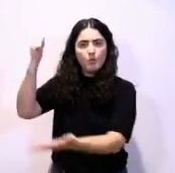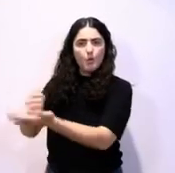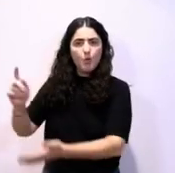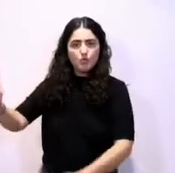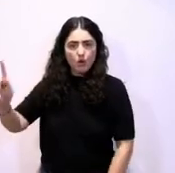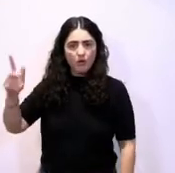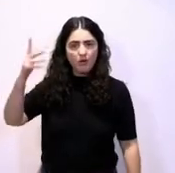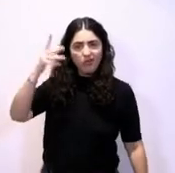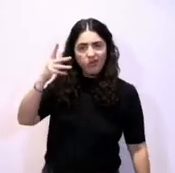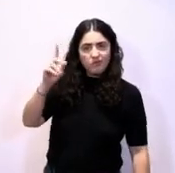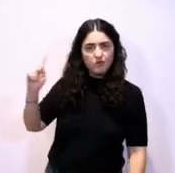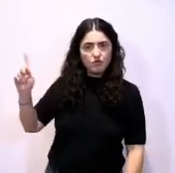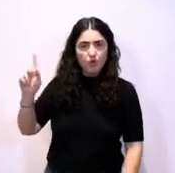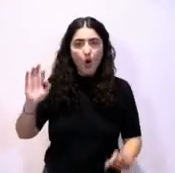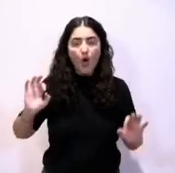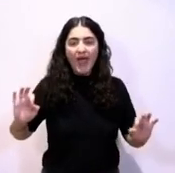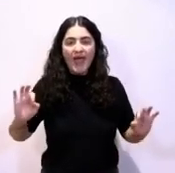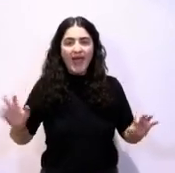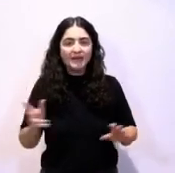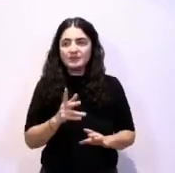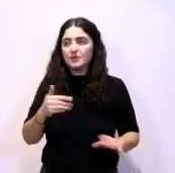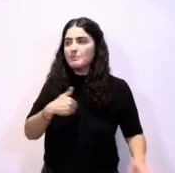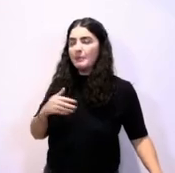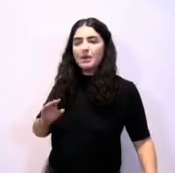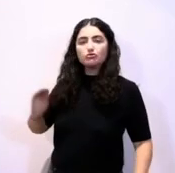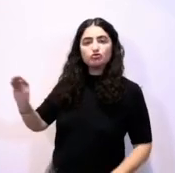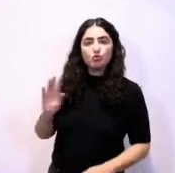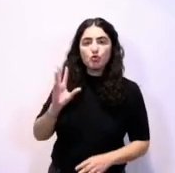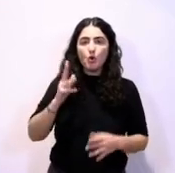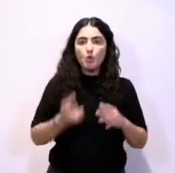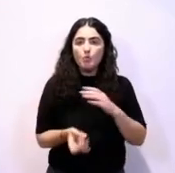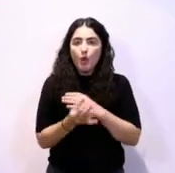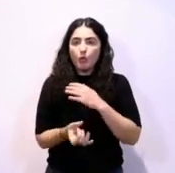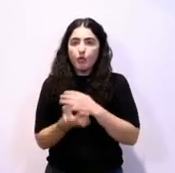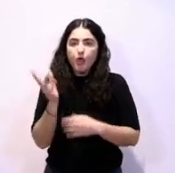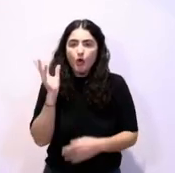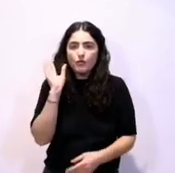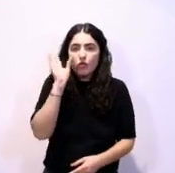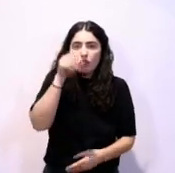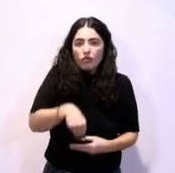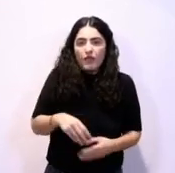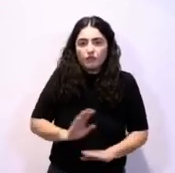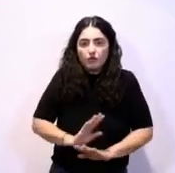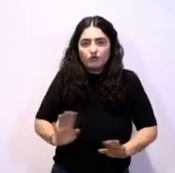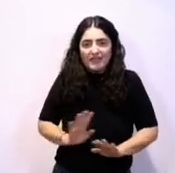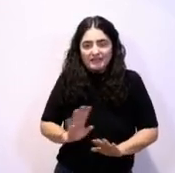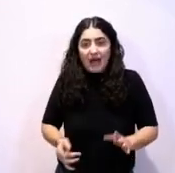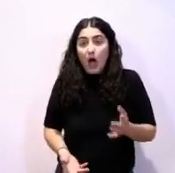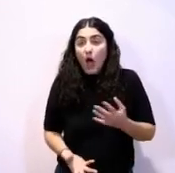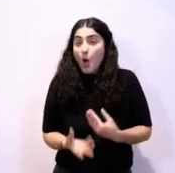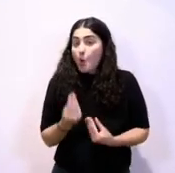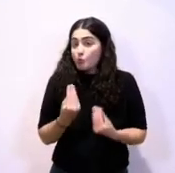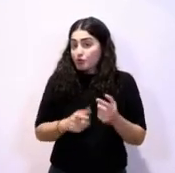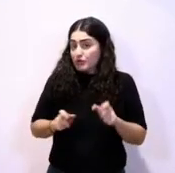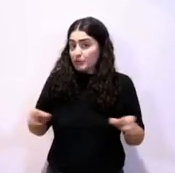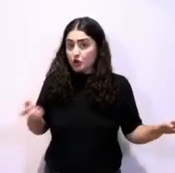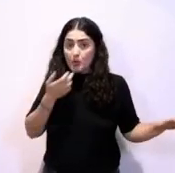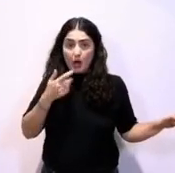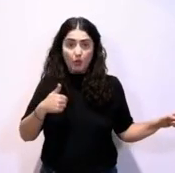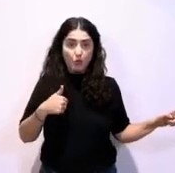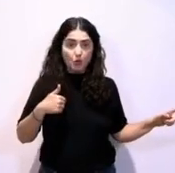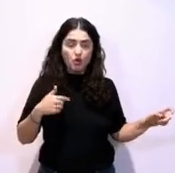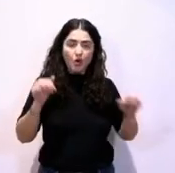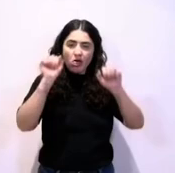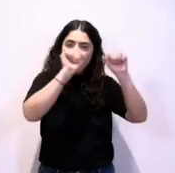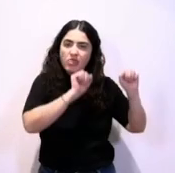del papel que juegan en la producción y no tiene nada de estigmatizante. Desde luego hay muchos que defendemos, por ejemplo, se lo he dicho también en otras